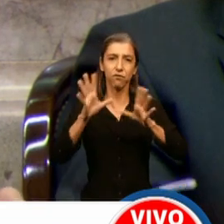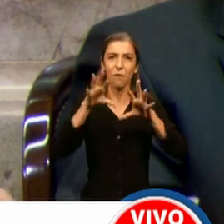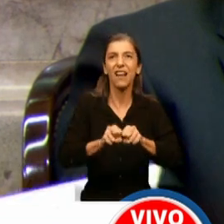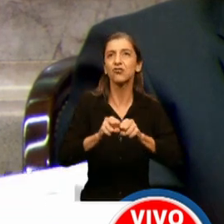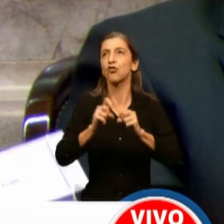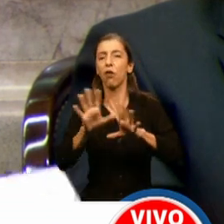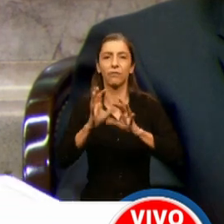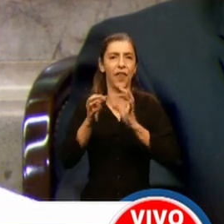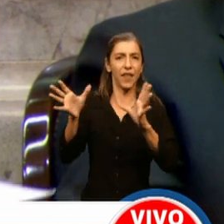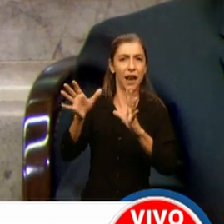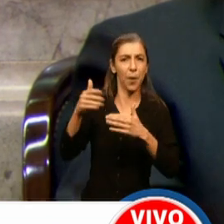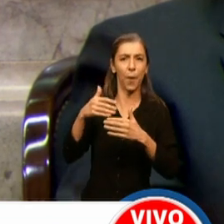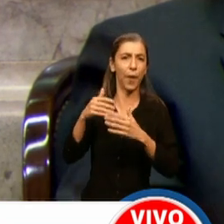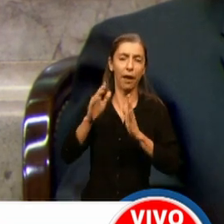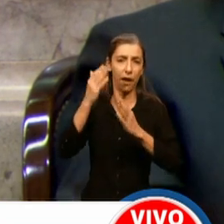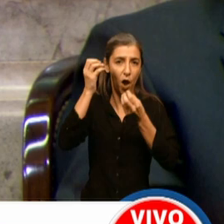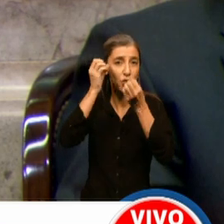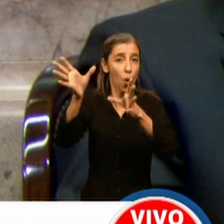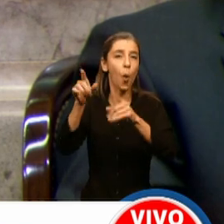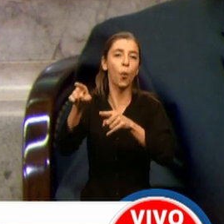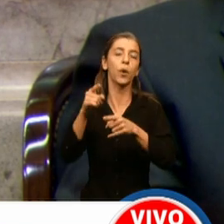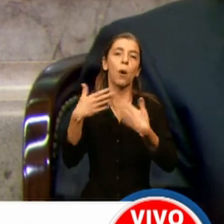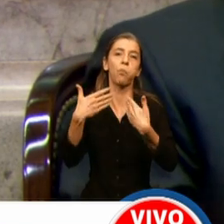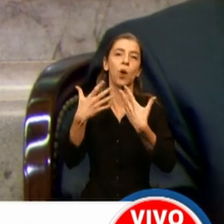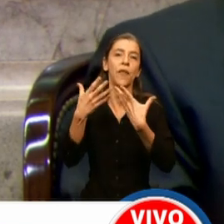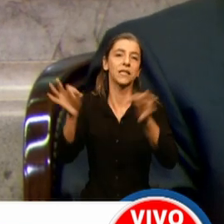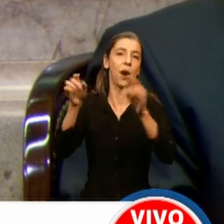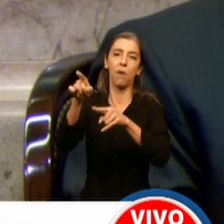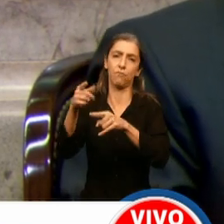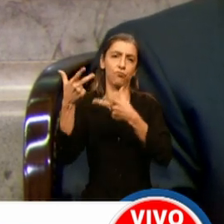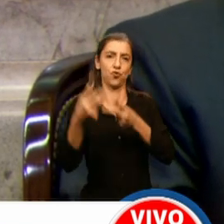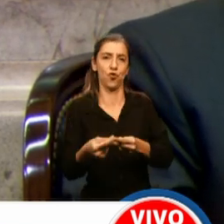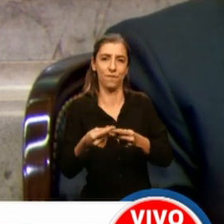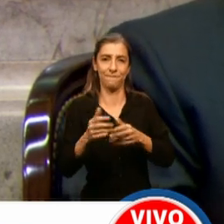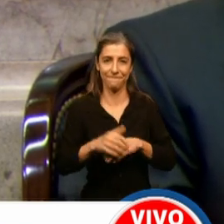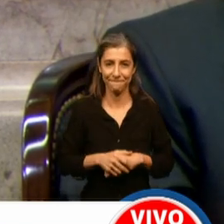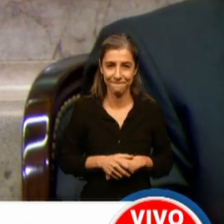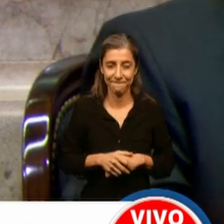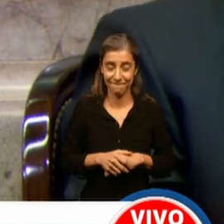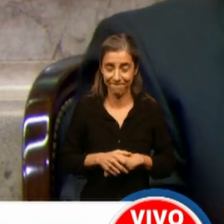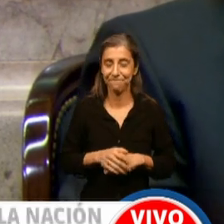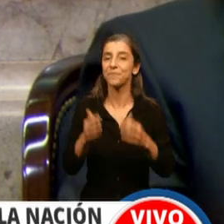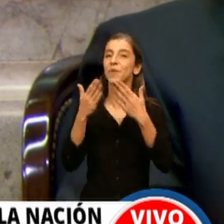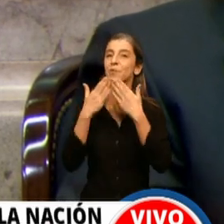gracias presidente muchas gracias diputado godoy